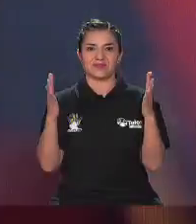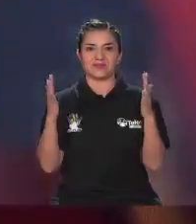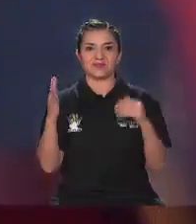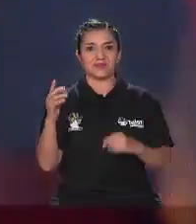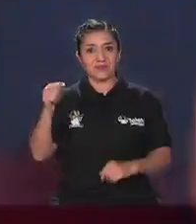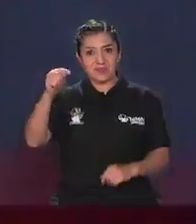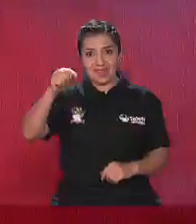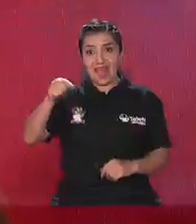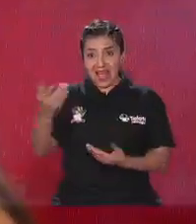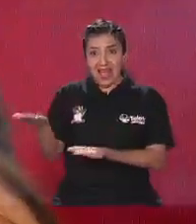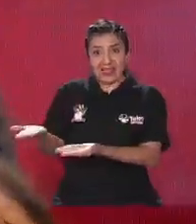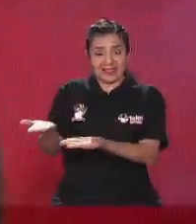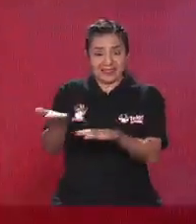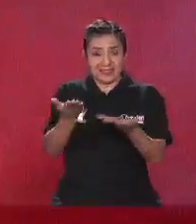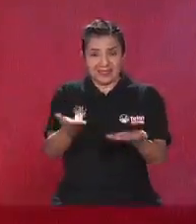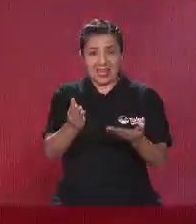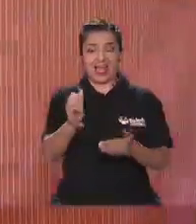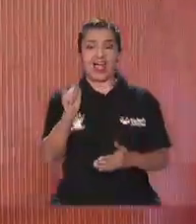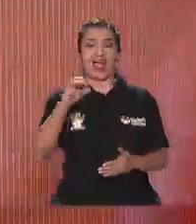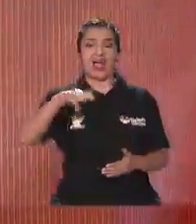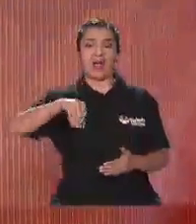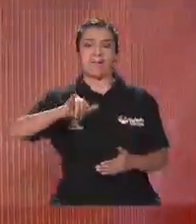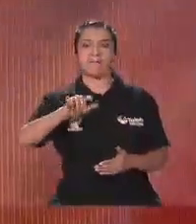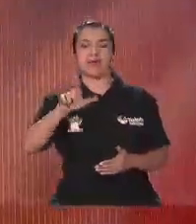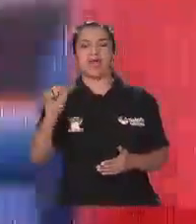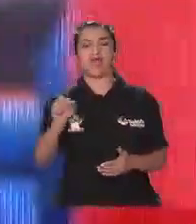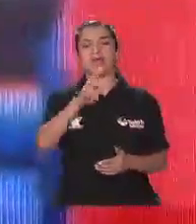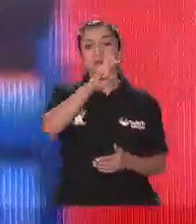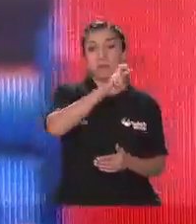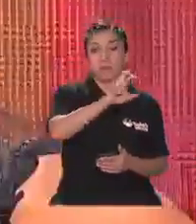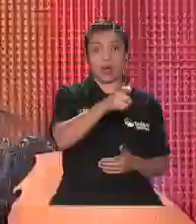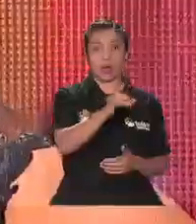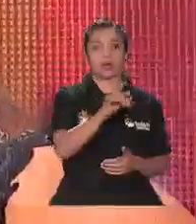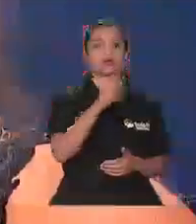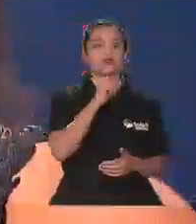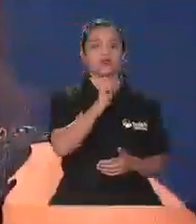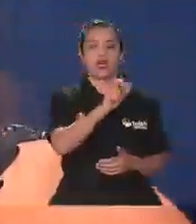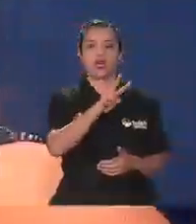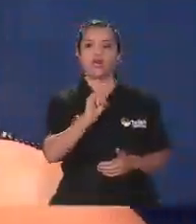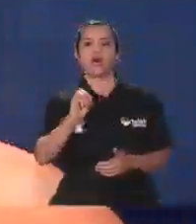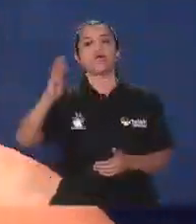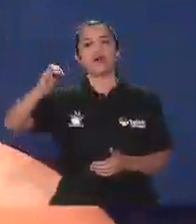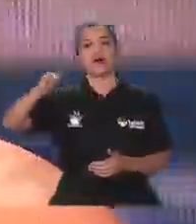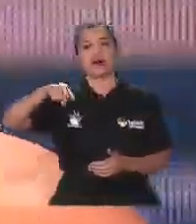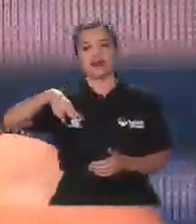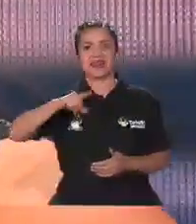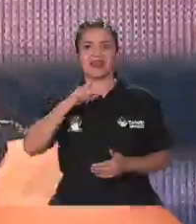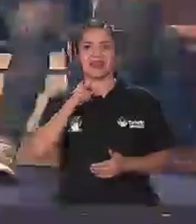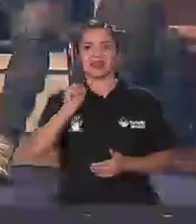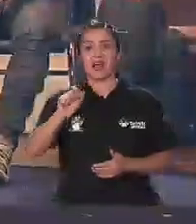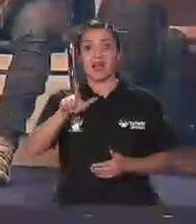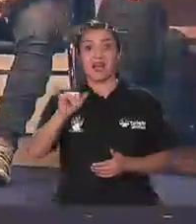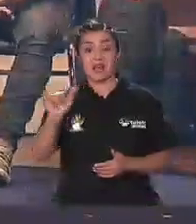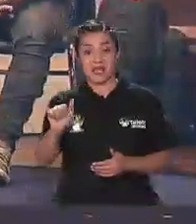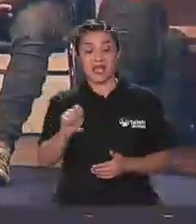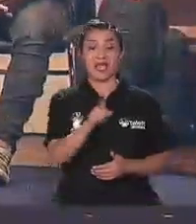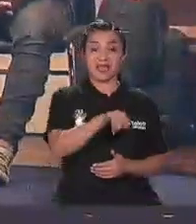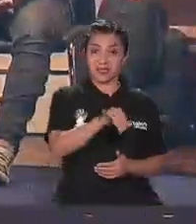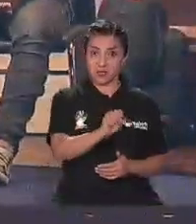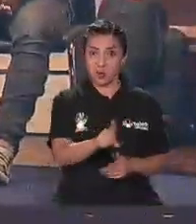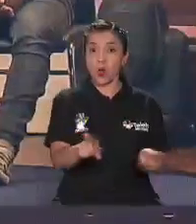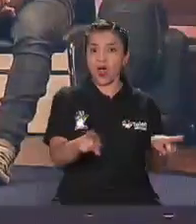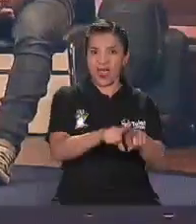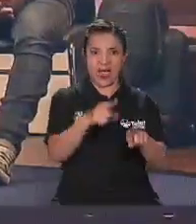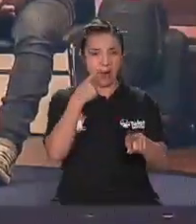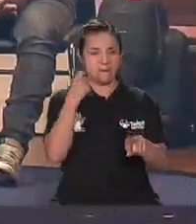Aquí está Emily con sus papás, Gustavo el papá, Natalie la mamá y Xiu, el hermano. Y